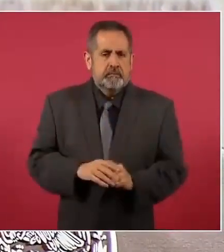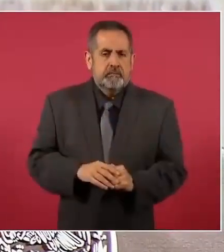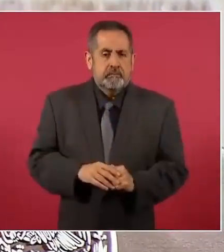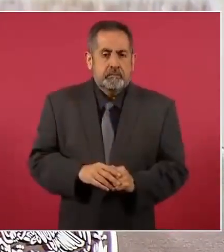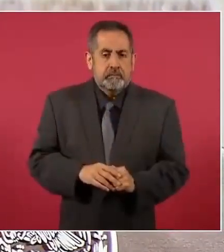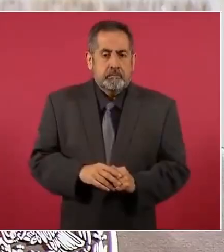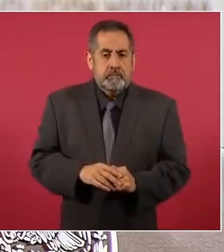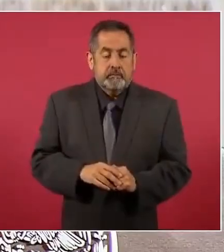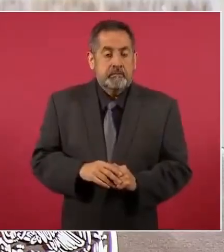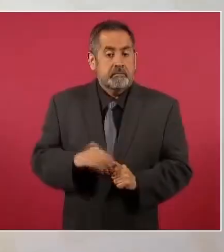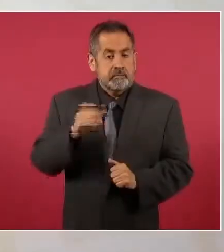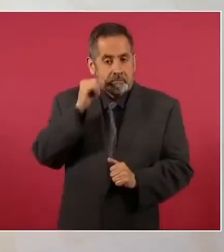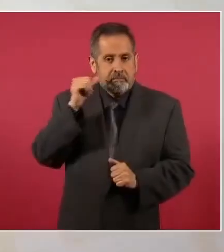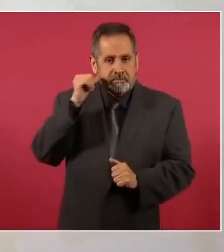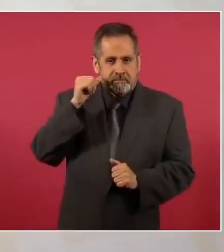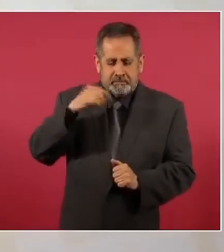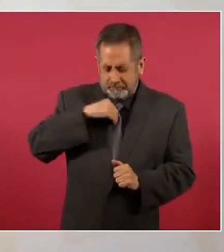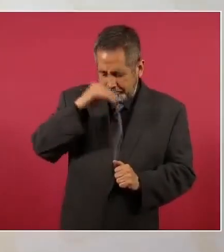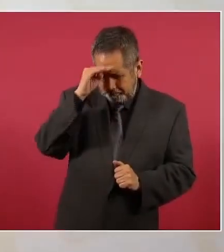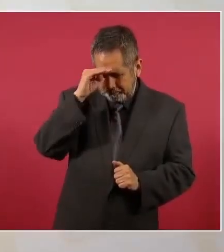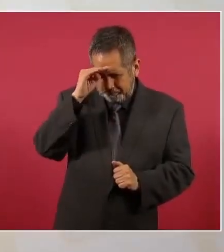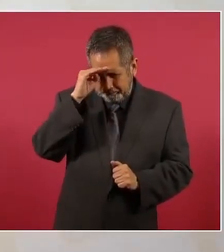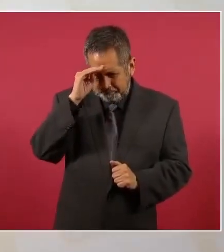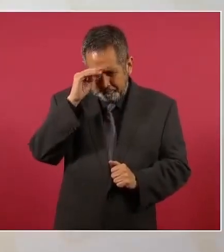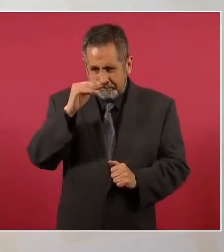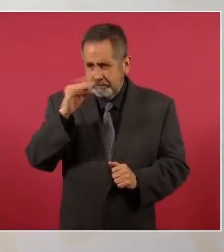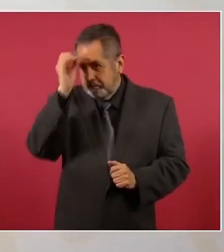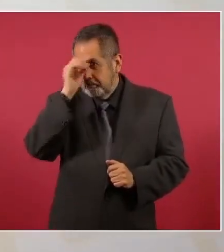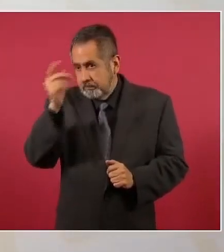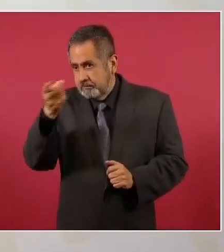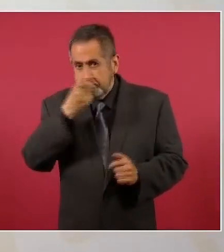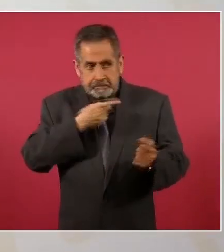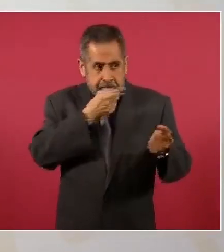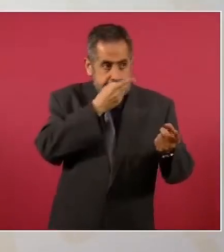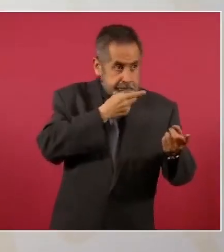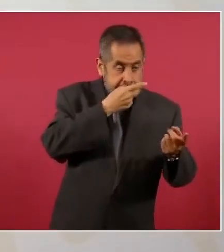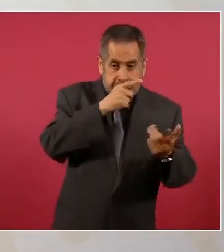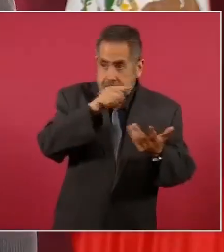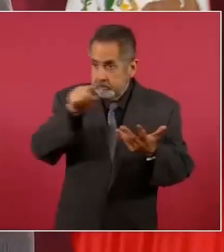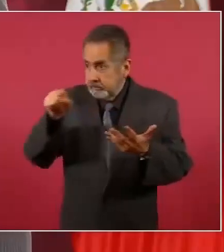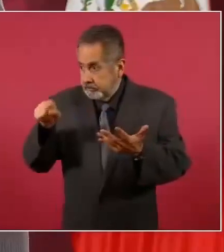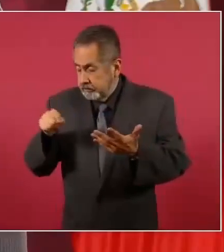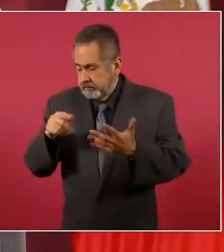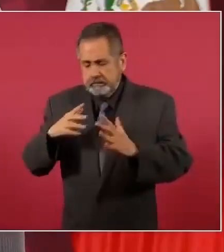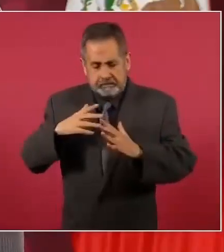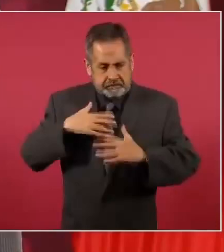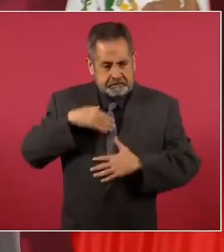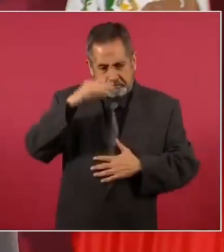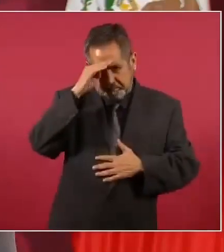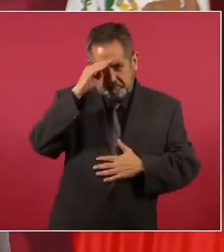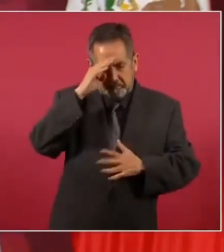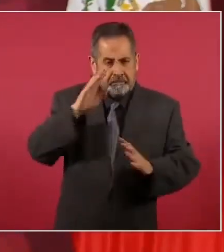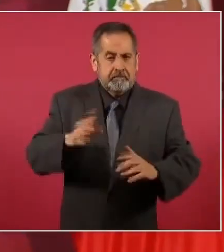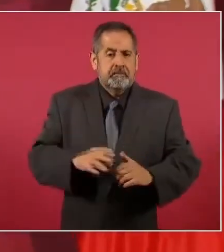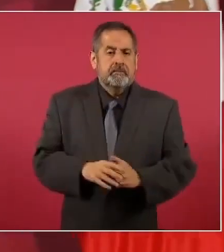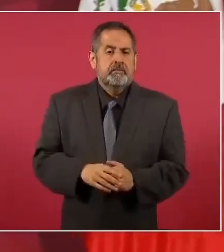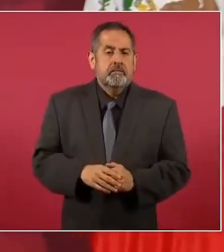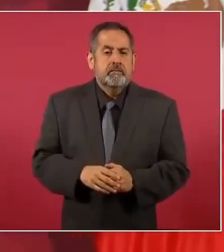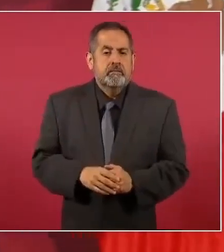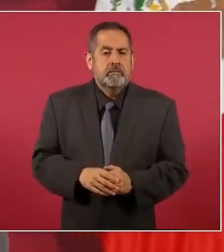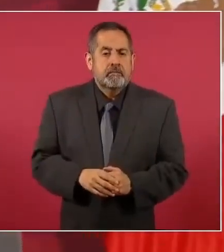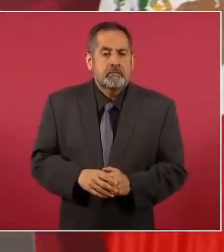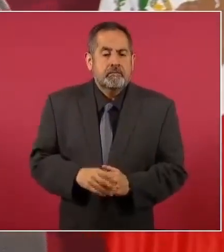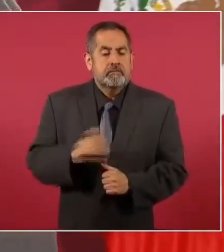Pero ayer mismo empecé a recoger opiniones, y como lo